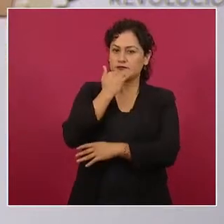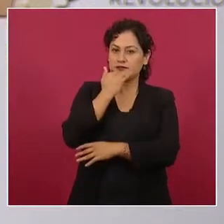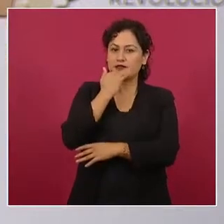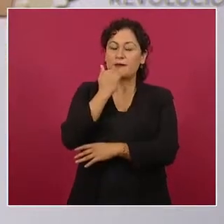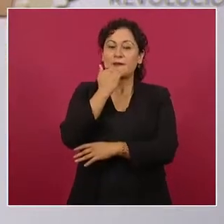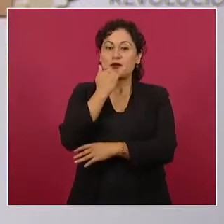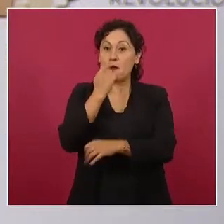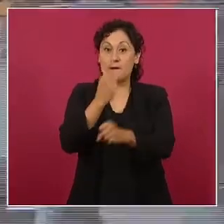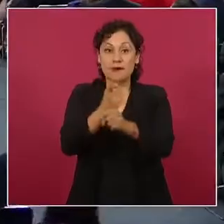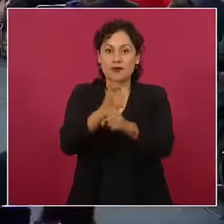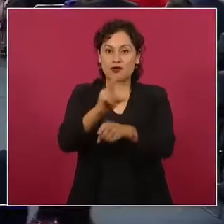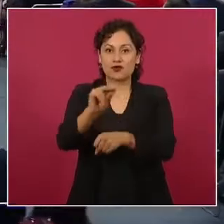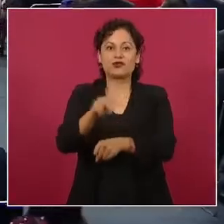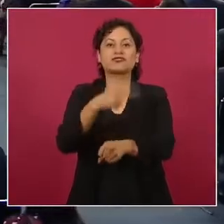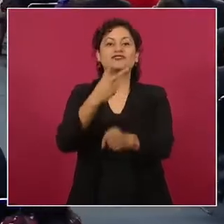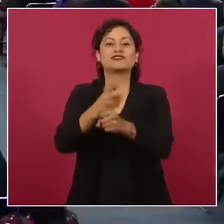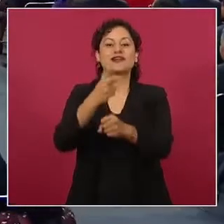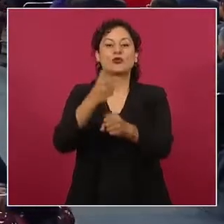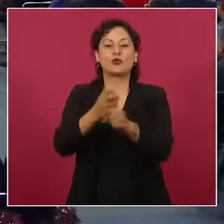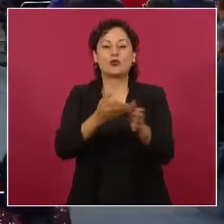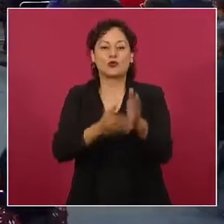Segundo.